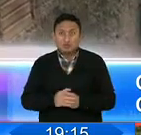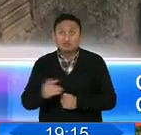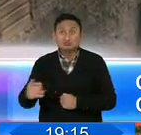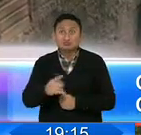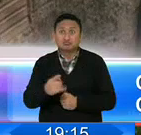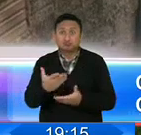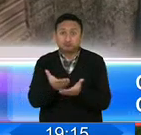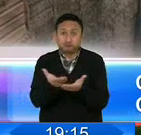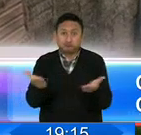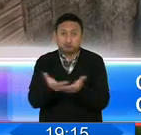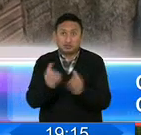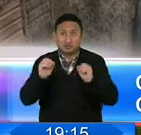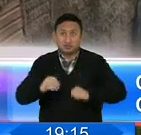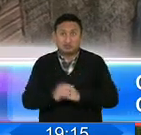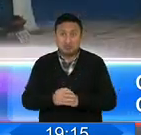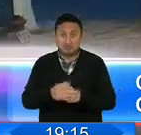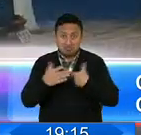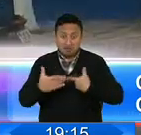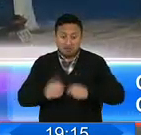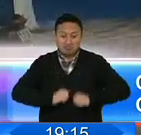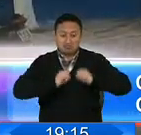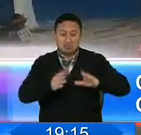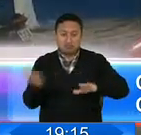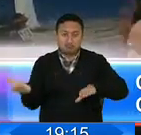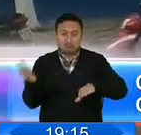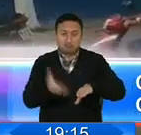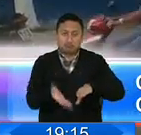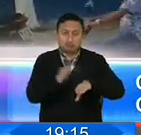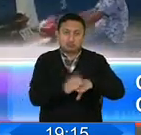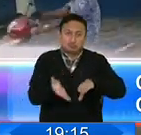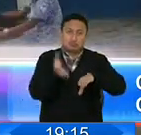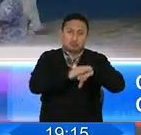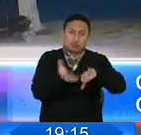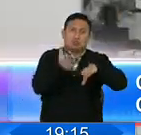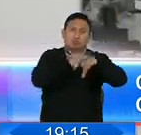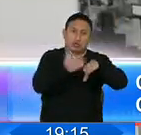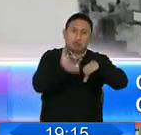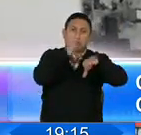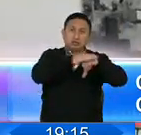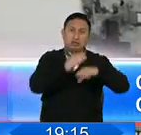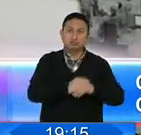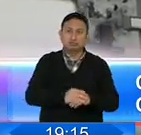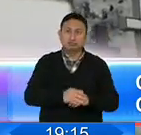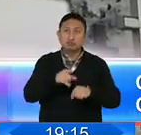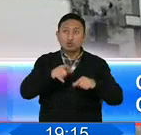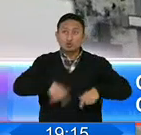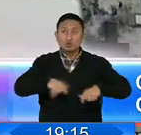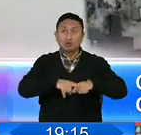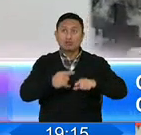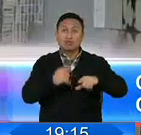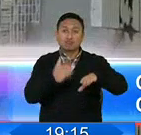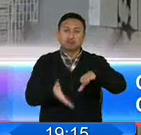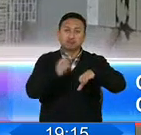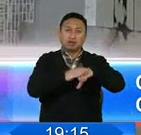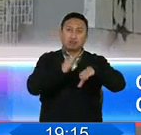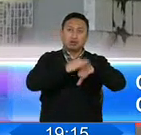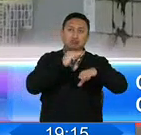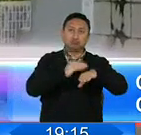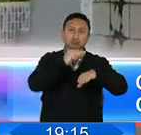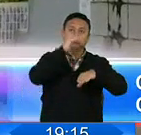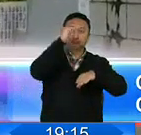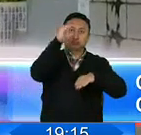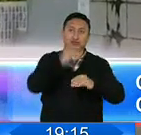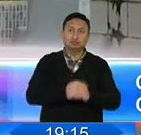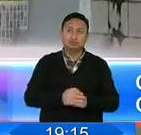costales y fundas al aire libre. Y los muertos que llegan en ataúdes son puestos en un lugar, uno encima del otro, en medio de